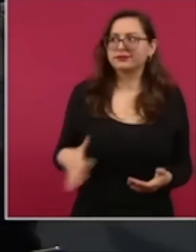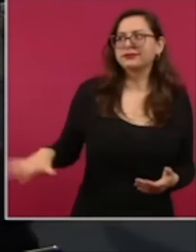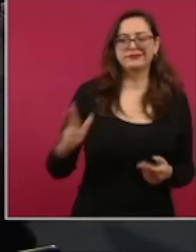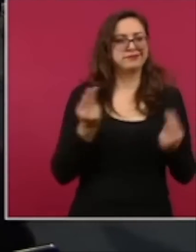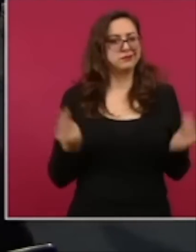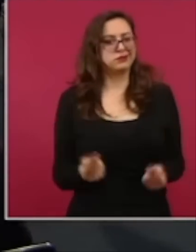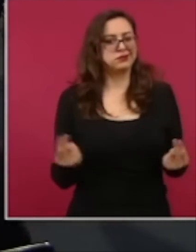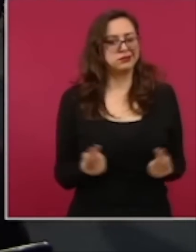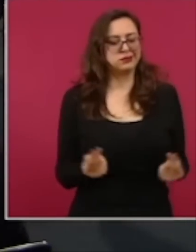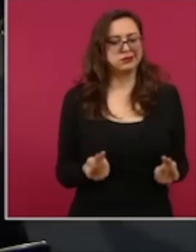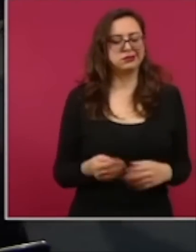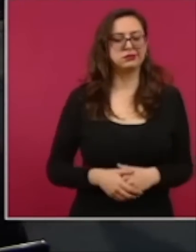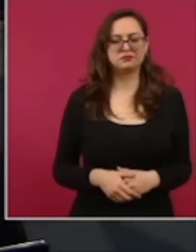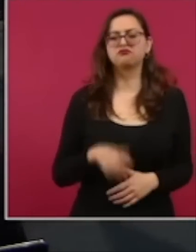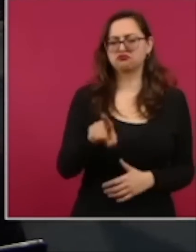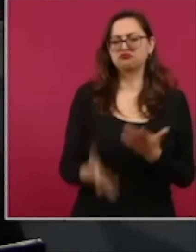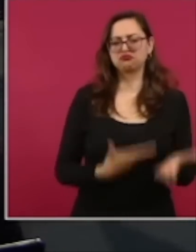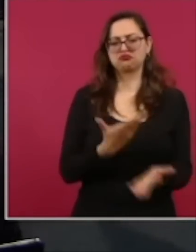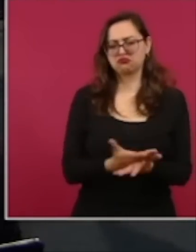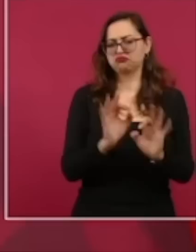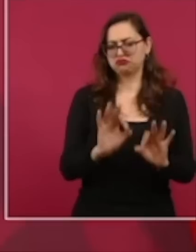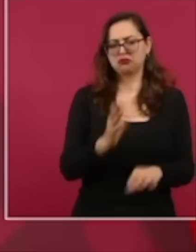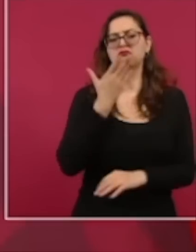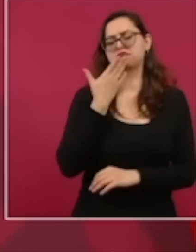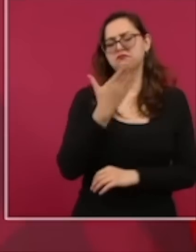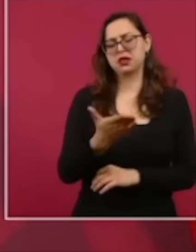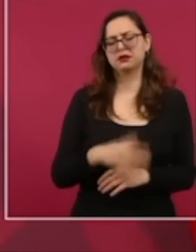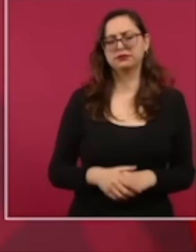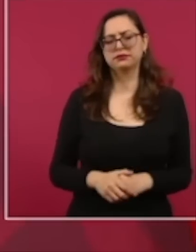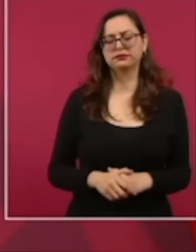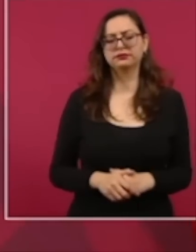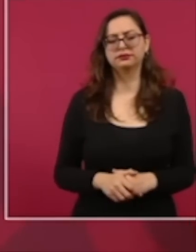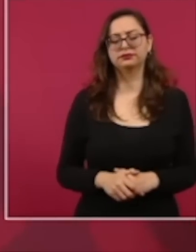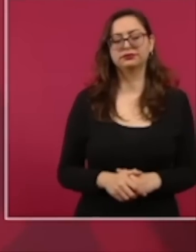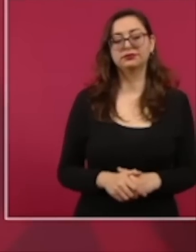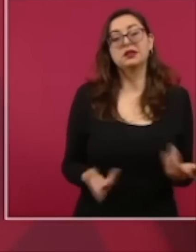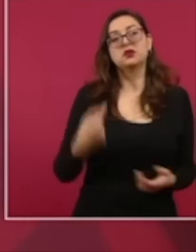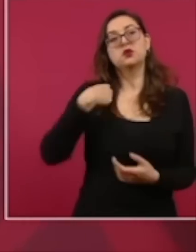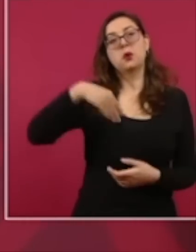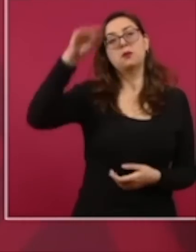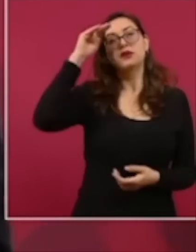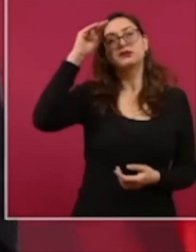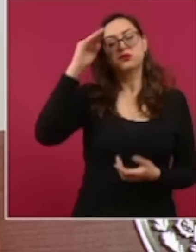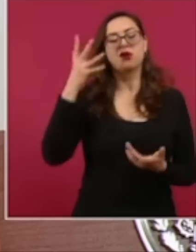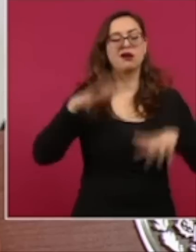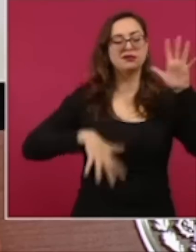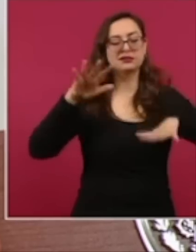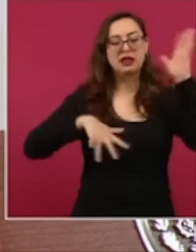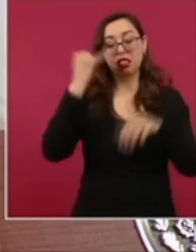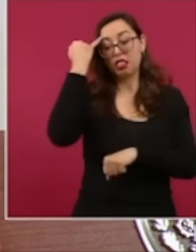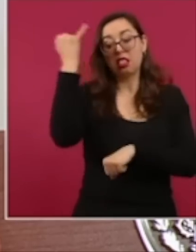Y siempre me imagino que se debe de utilizar como excusa el que si